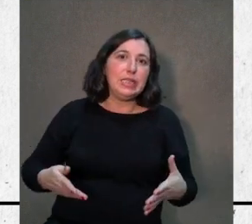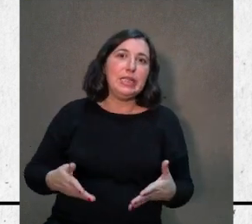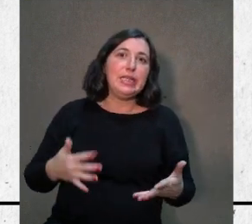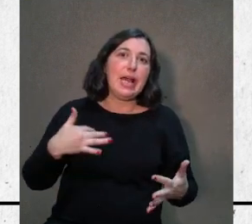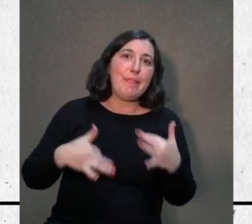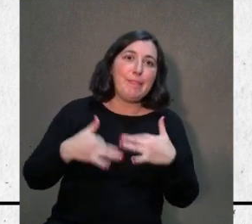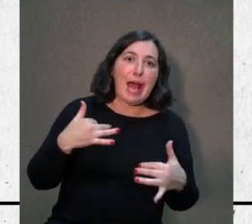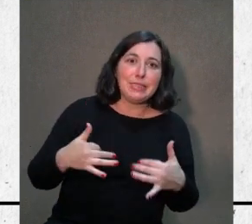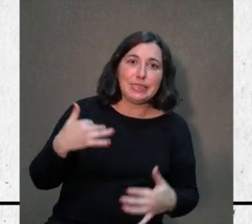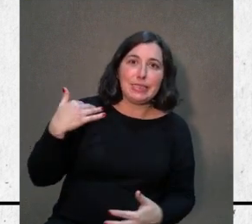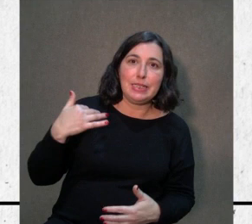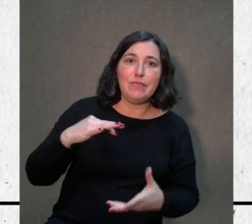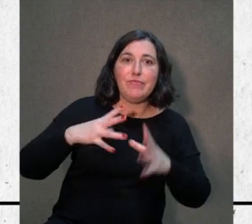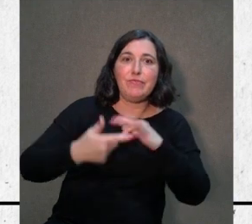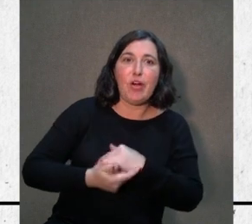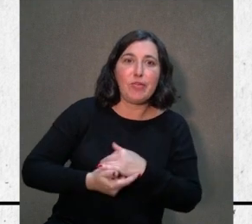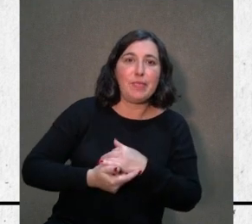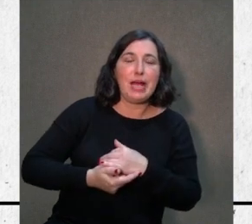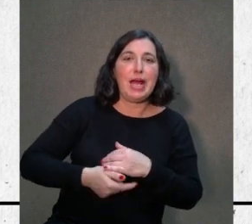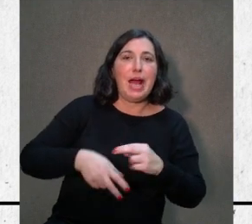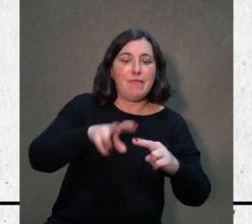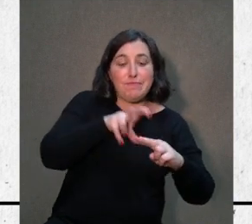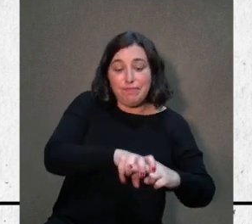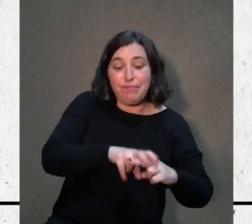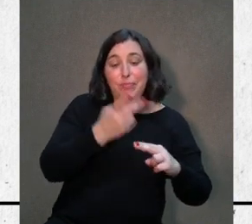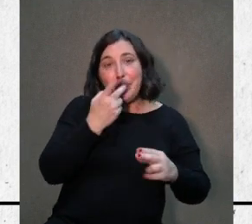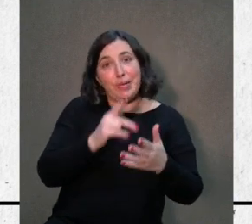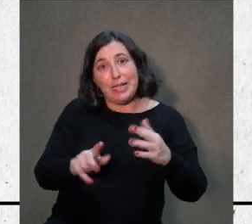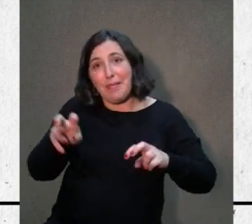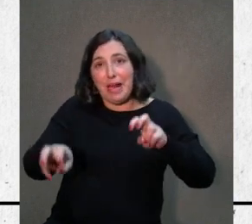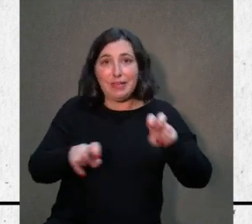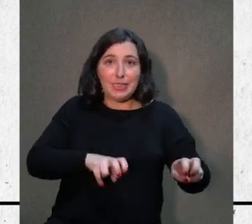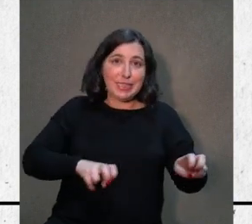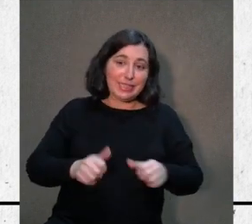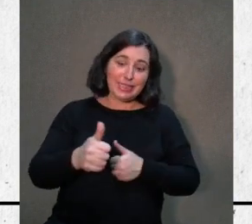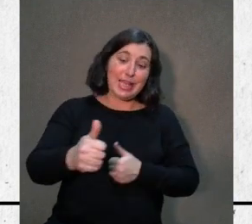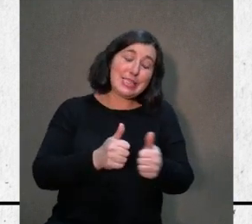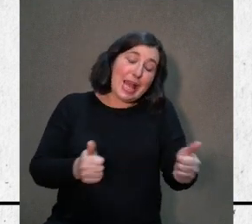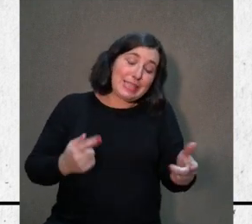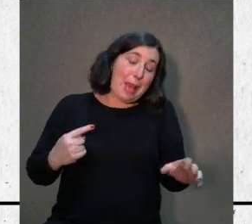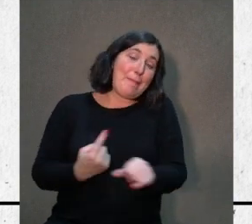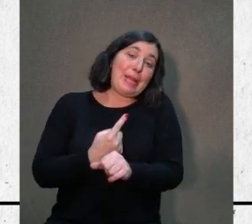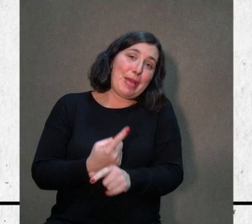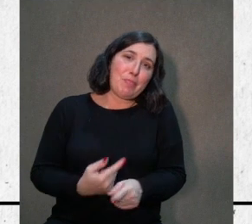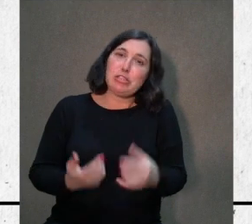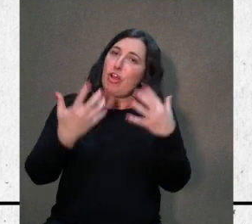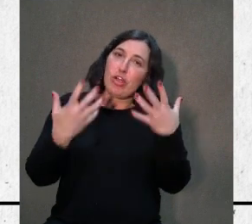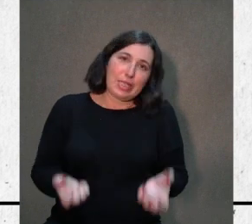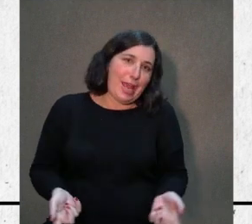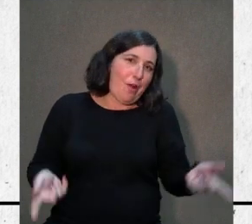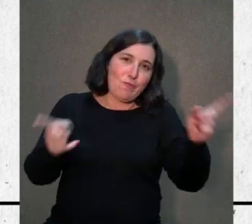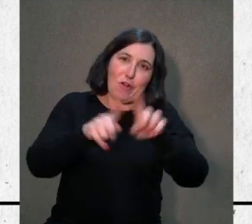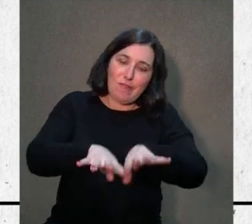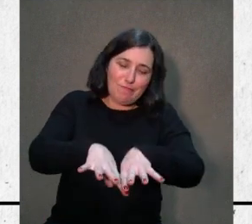quizás estoy un poco apurada y va a ser una silla, una butaca de por medio primero, pero bueno, mi deseo es volver a